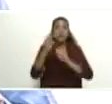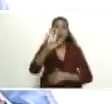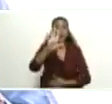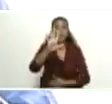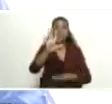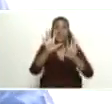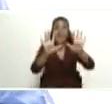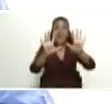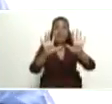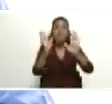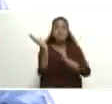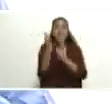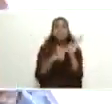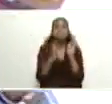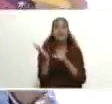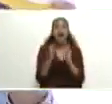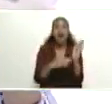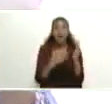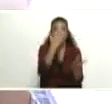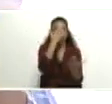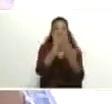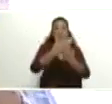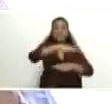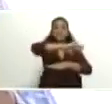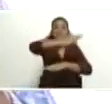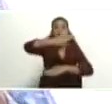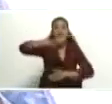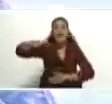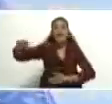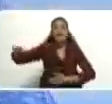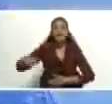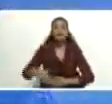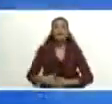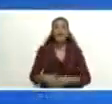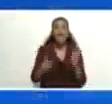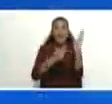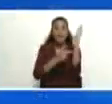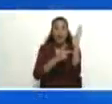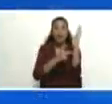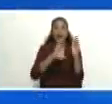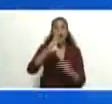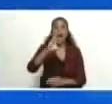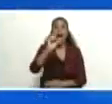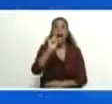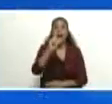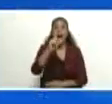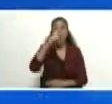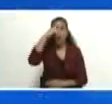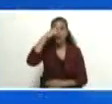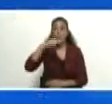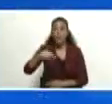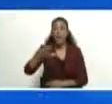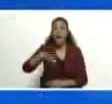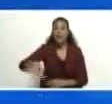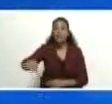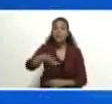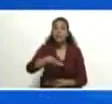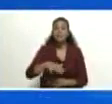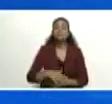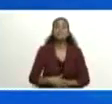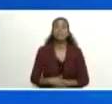marzo, allá frente al Mar Caribe, en la parroquia Carlos Sublet. Allá